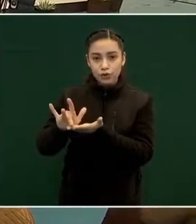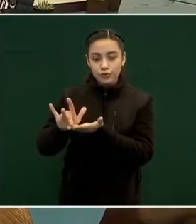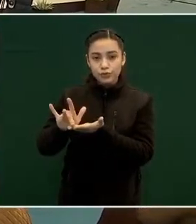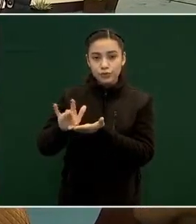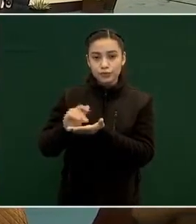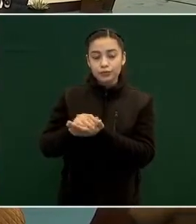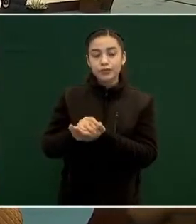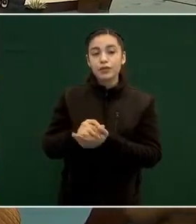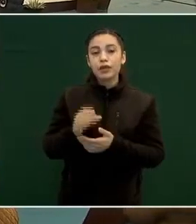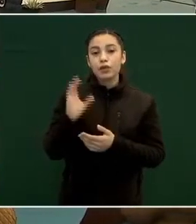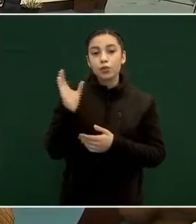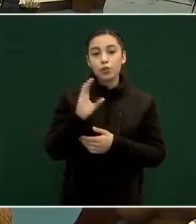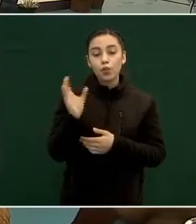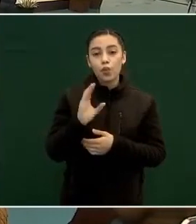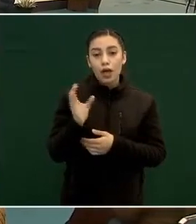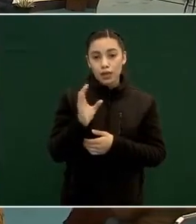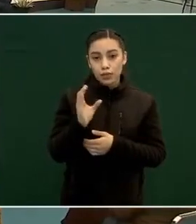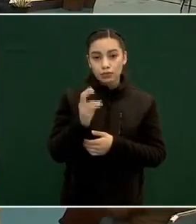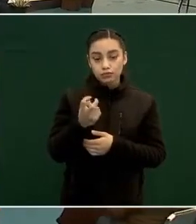al recibir